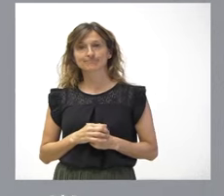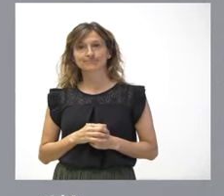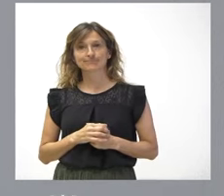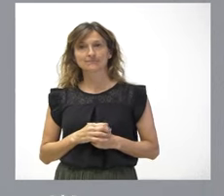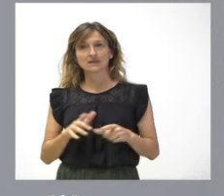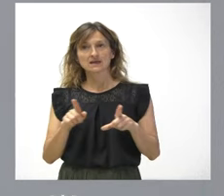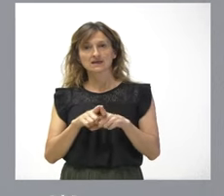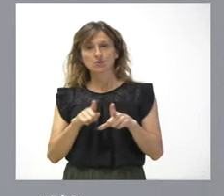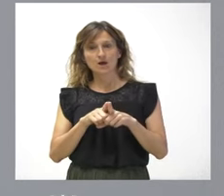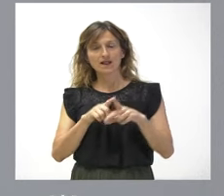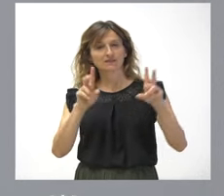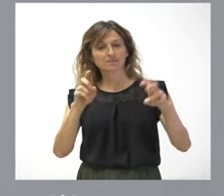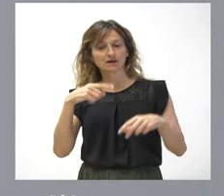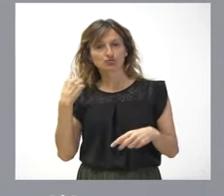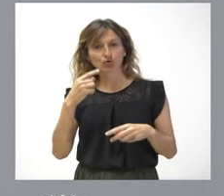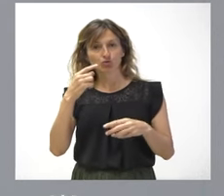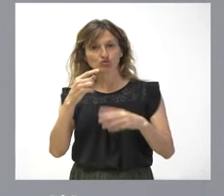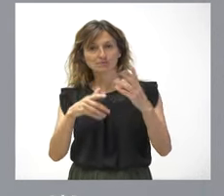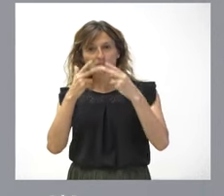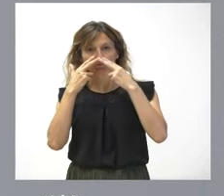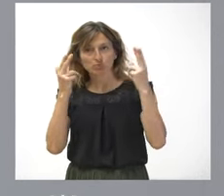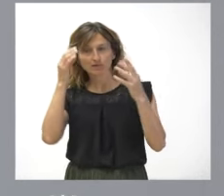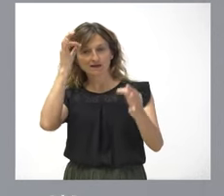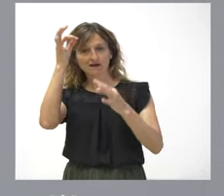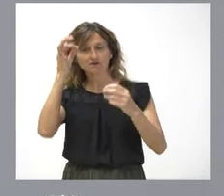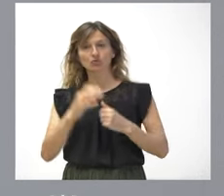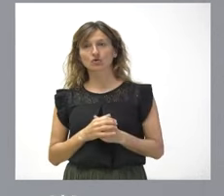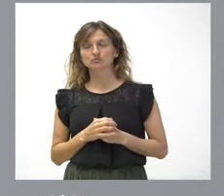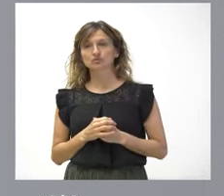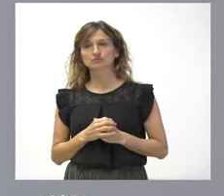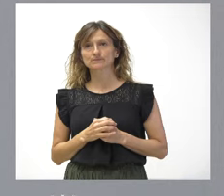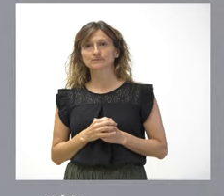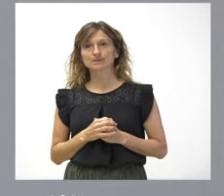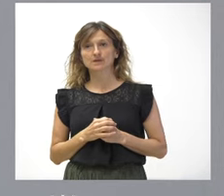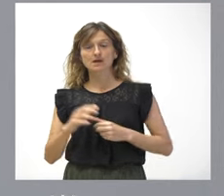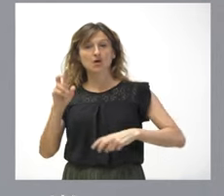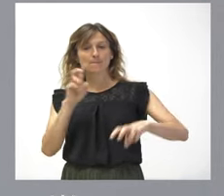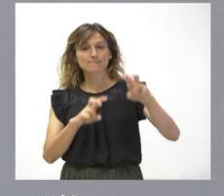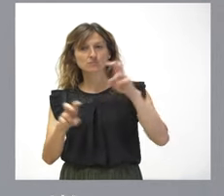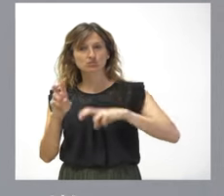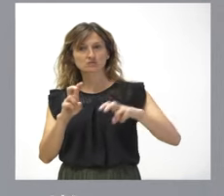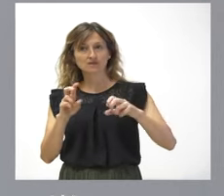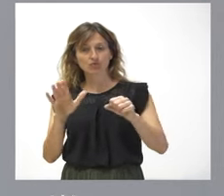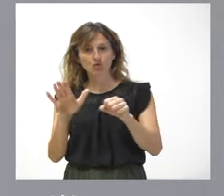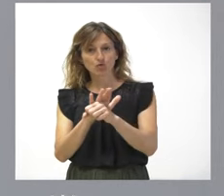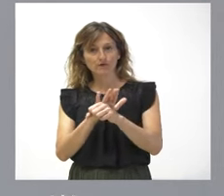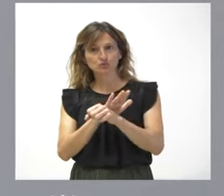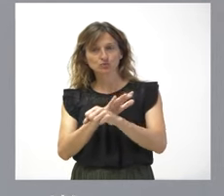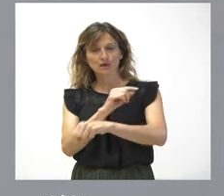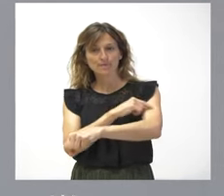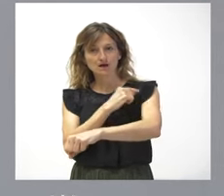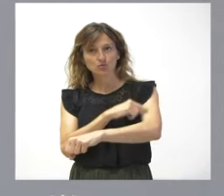tenemos que ser muy rigurosos desde la administración pública eh buscando la máxima cobertura de la vacunación de aquellas